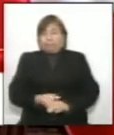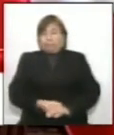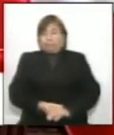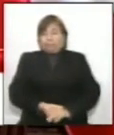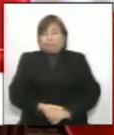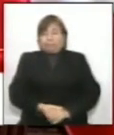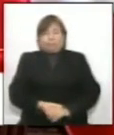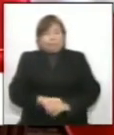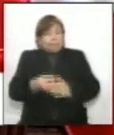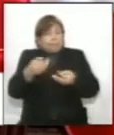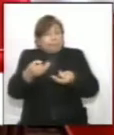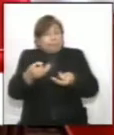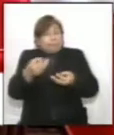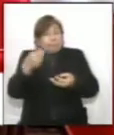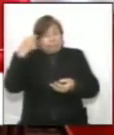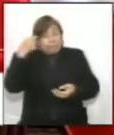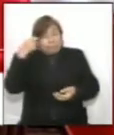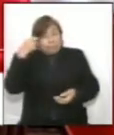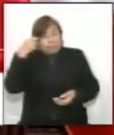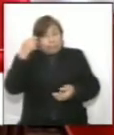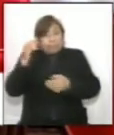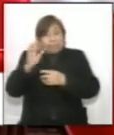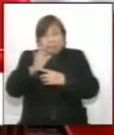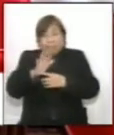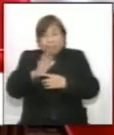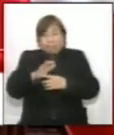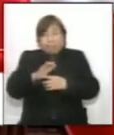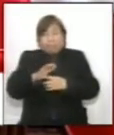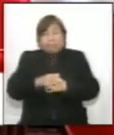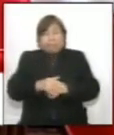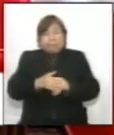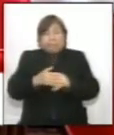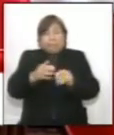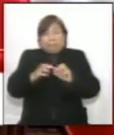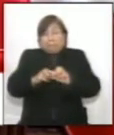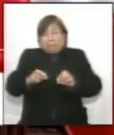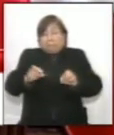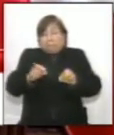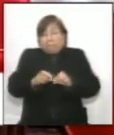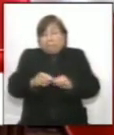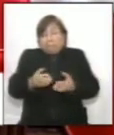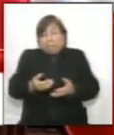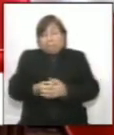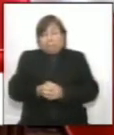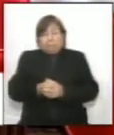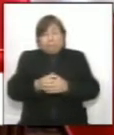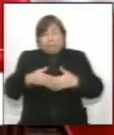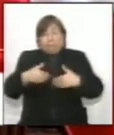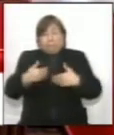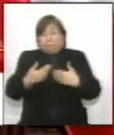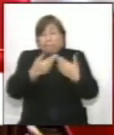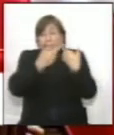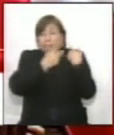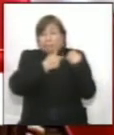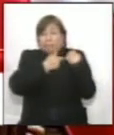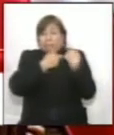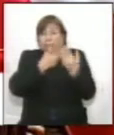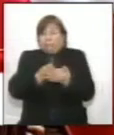Y naturalmente los partidos políticos que están representados en el Parlamento Nacional no pueden asumir responsabilidades